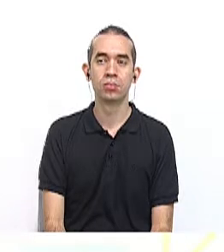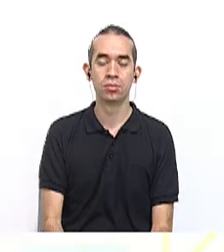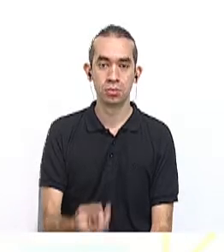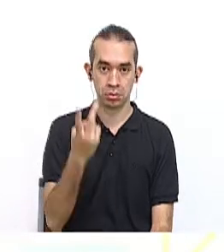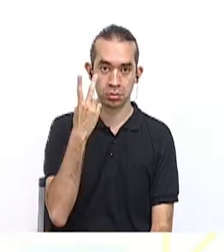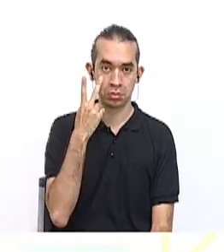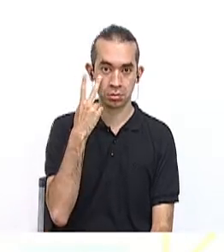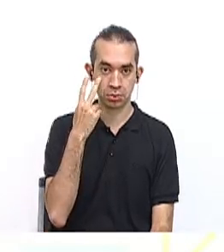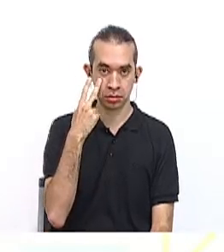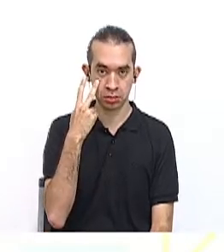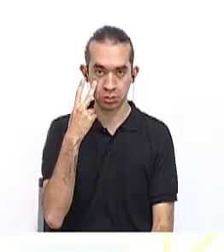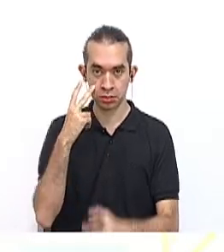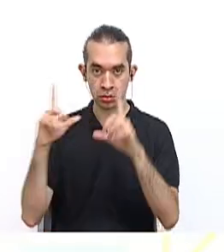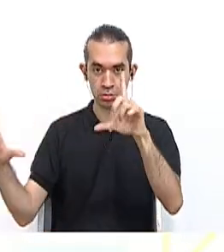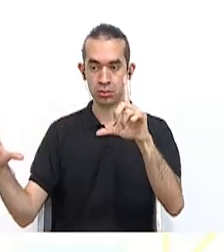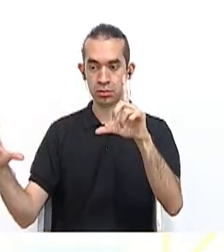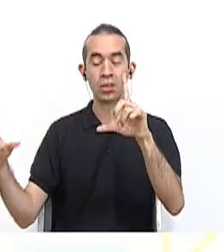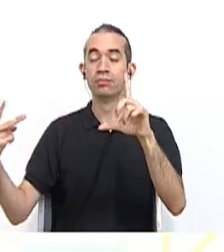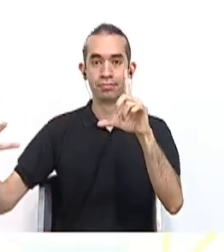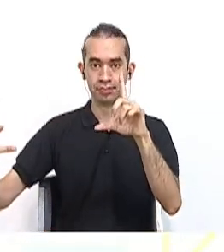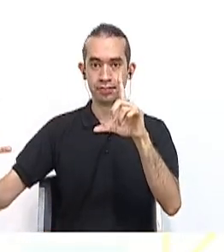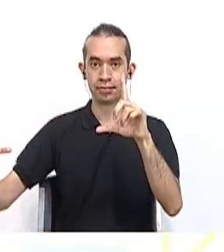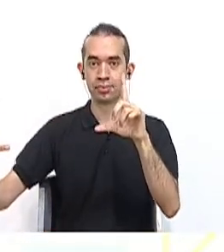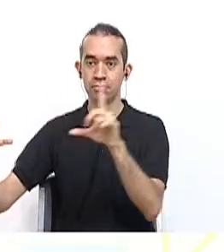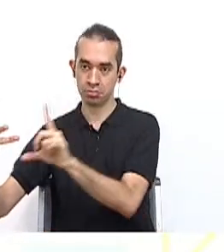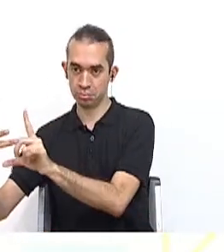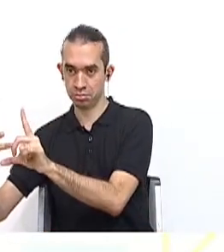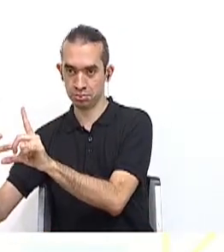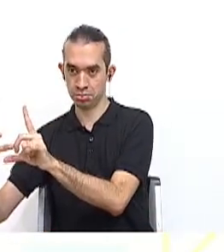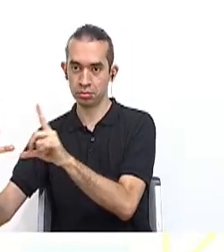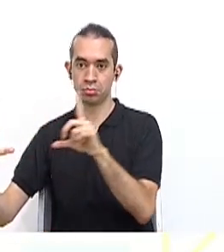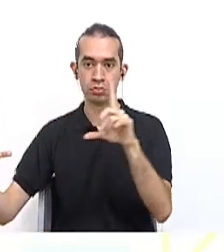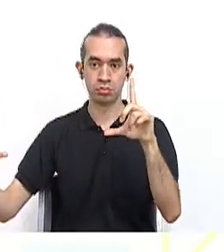Veamos los triángulos que obtuvimos de la figura.